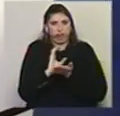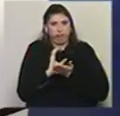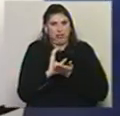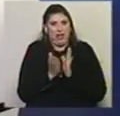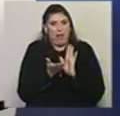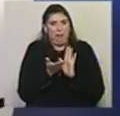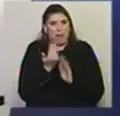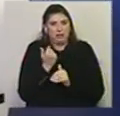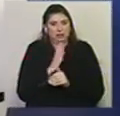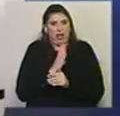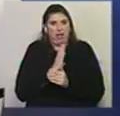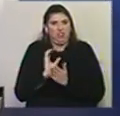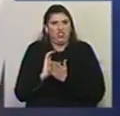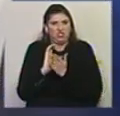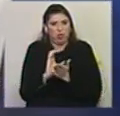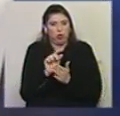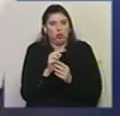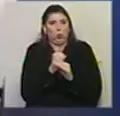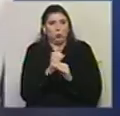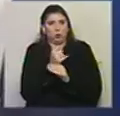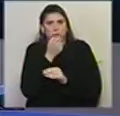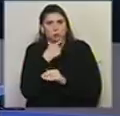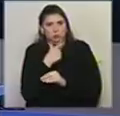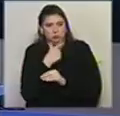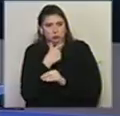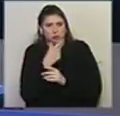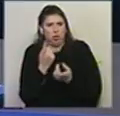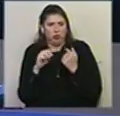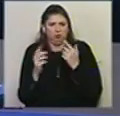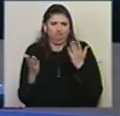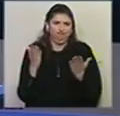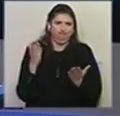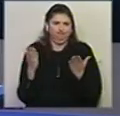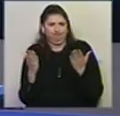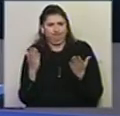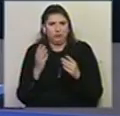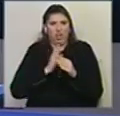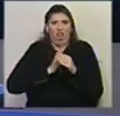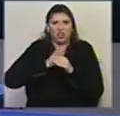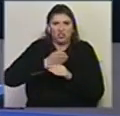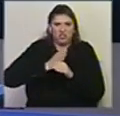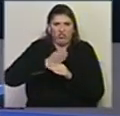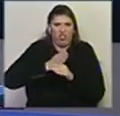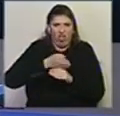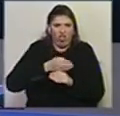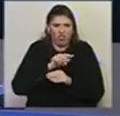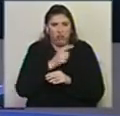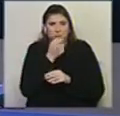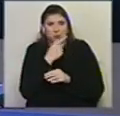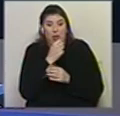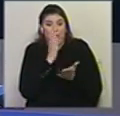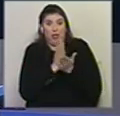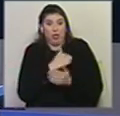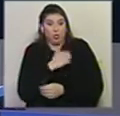invierte es la industria del medicamento. Entonces hay una gran paradoja. Claro. En el acceso, en la provisión de un derecho humano, de un